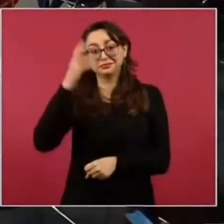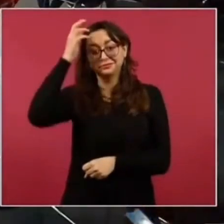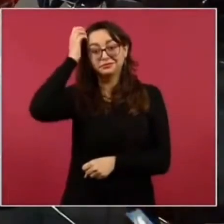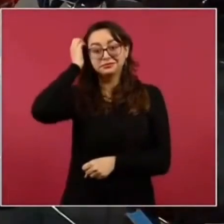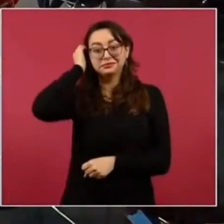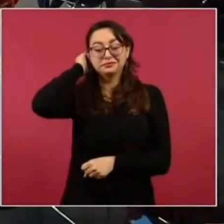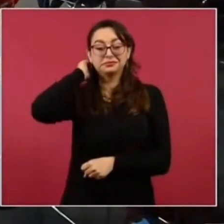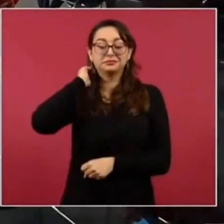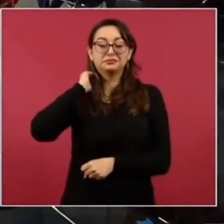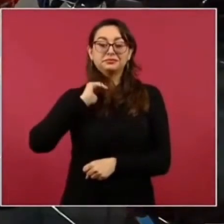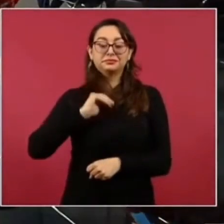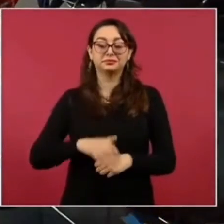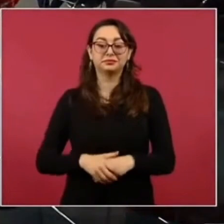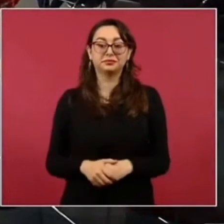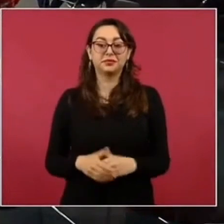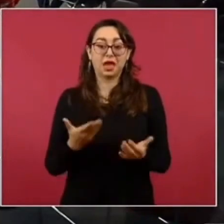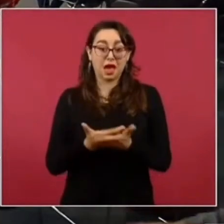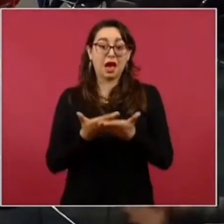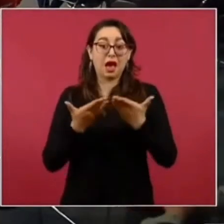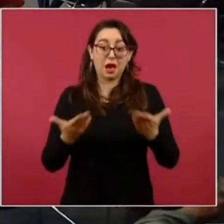con el del PAN?